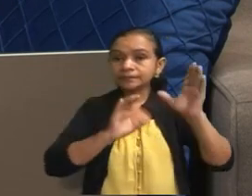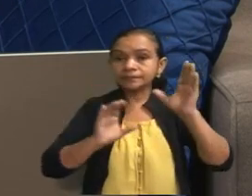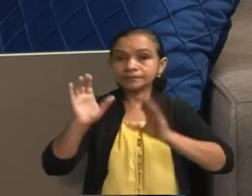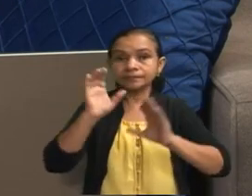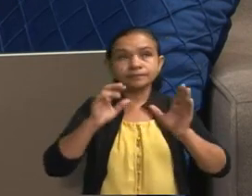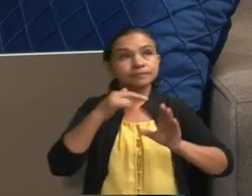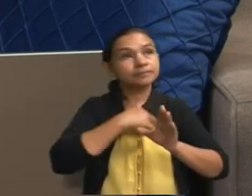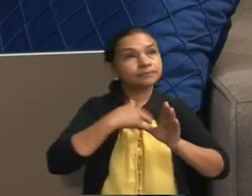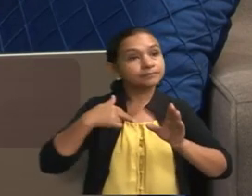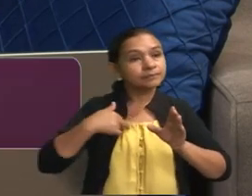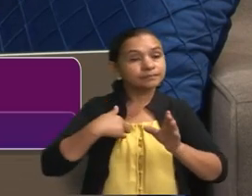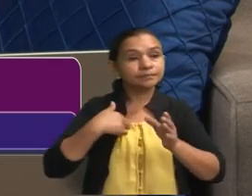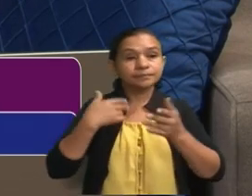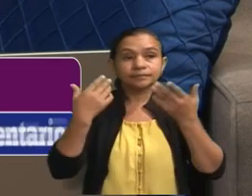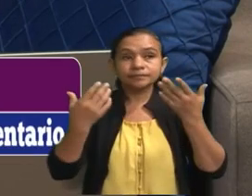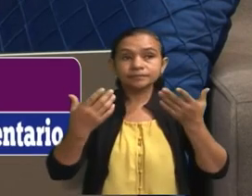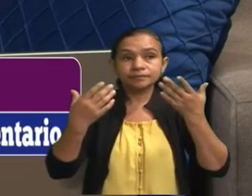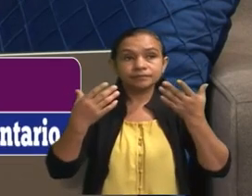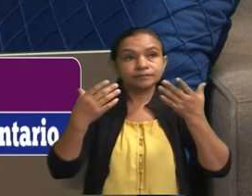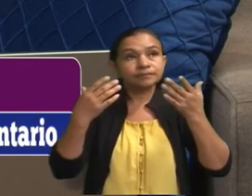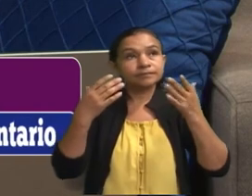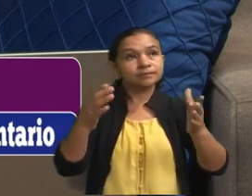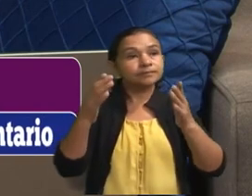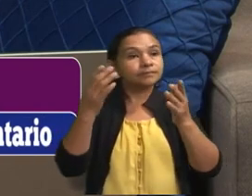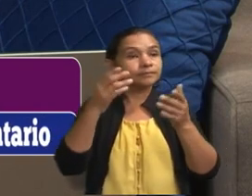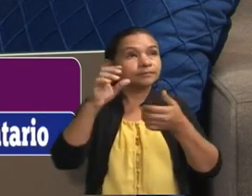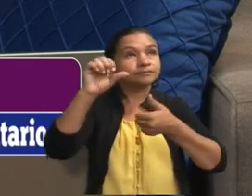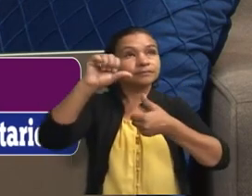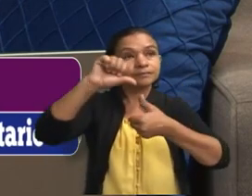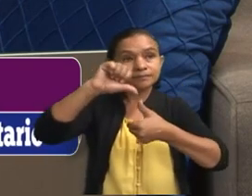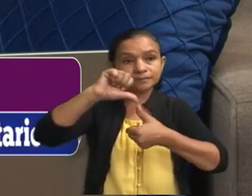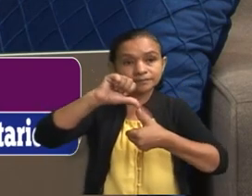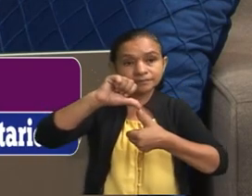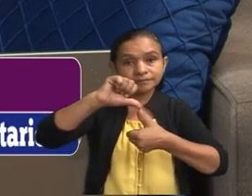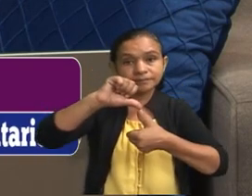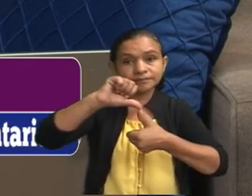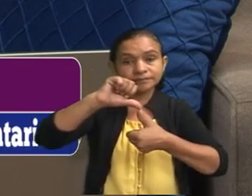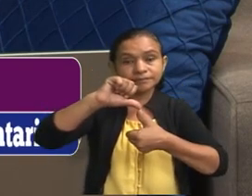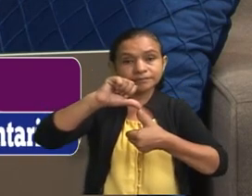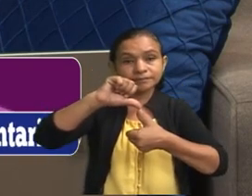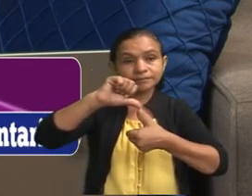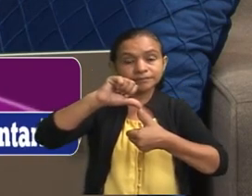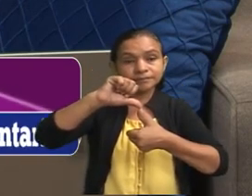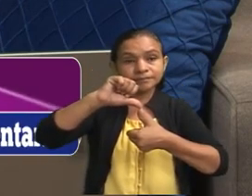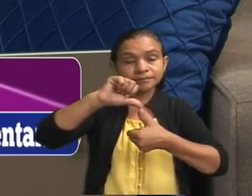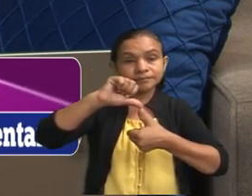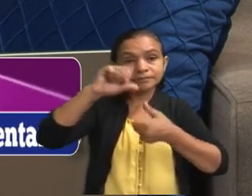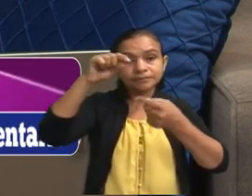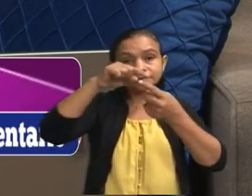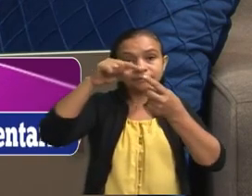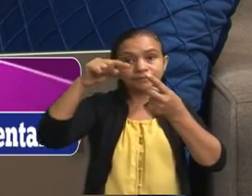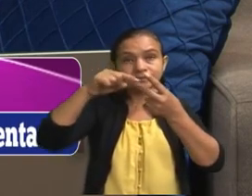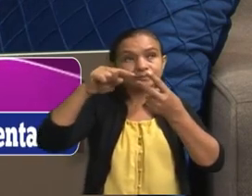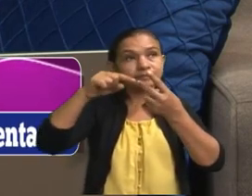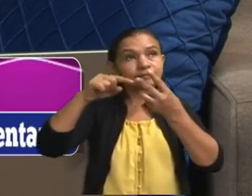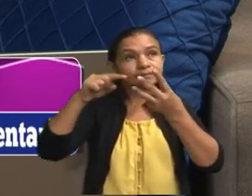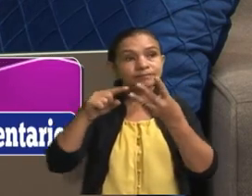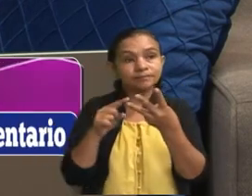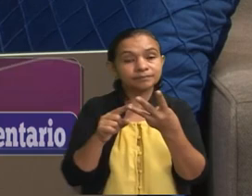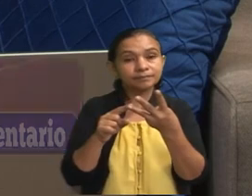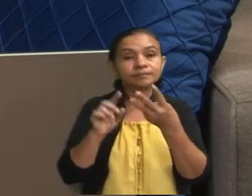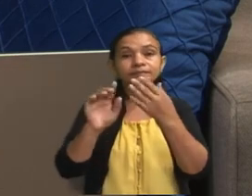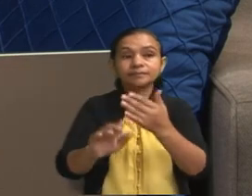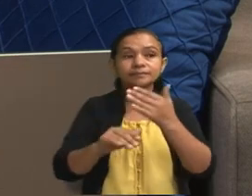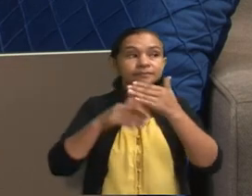de procesar cualquier sismo en Centroamérica en menos de 3 minutos y